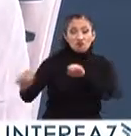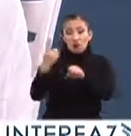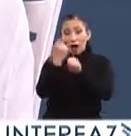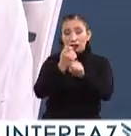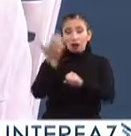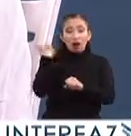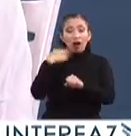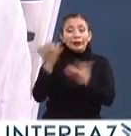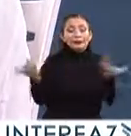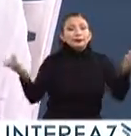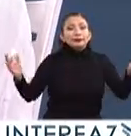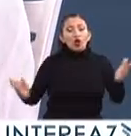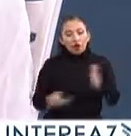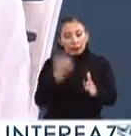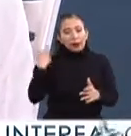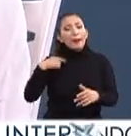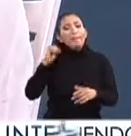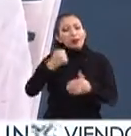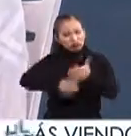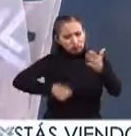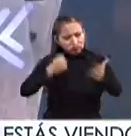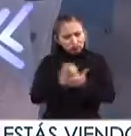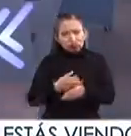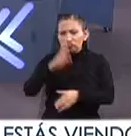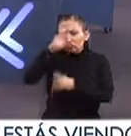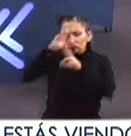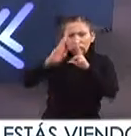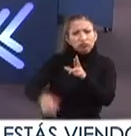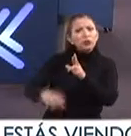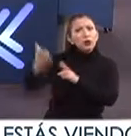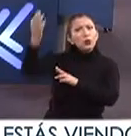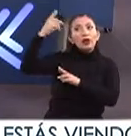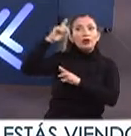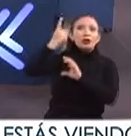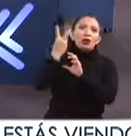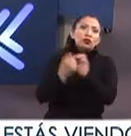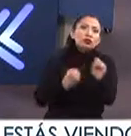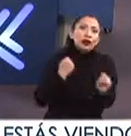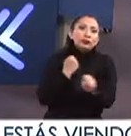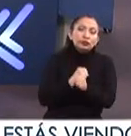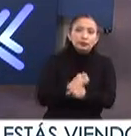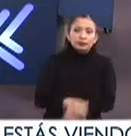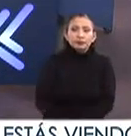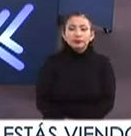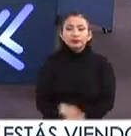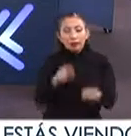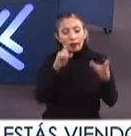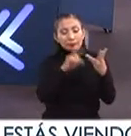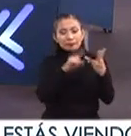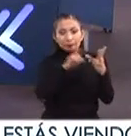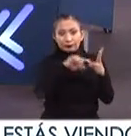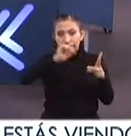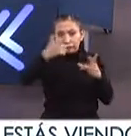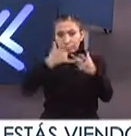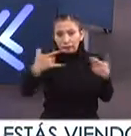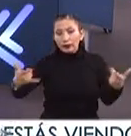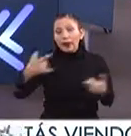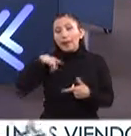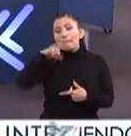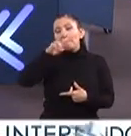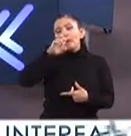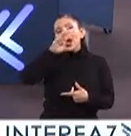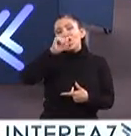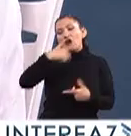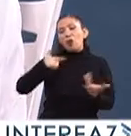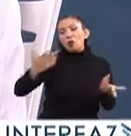año pasado Gloria resurge con las mismas demandas y las mismas luchas desde hace 32 años, ¿no? Claro. Y finalmente pues está Vero, que ella es una